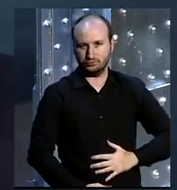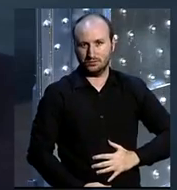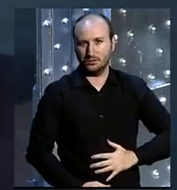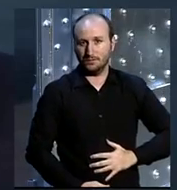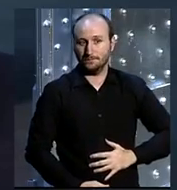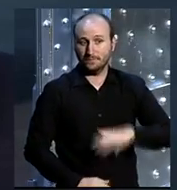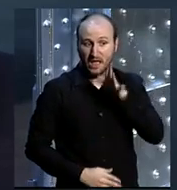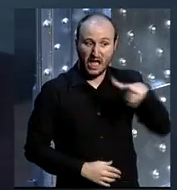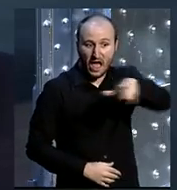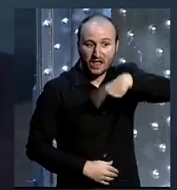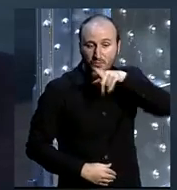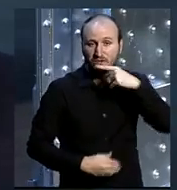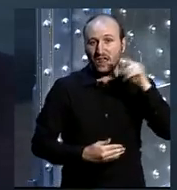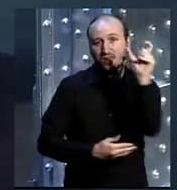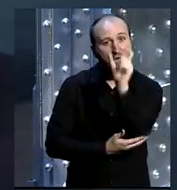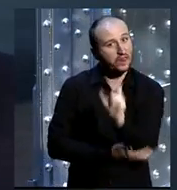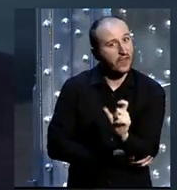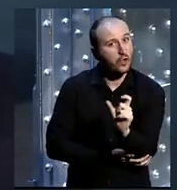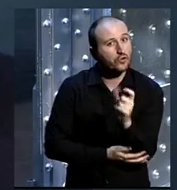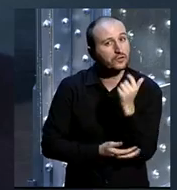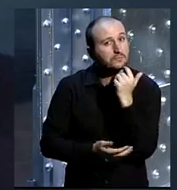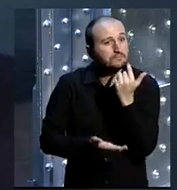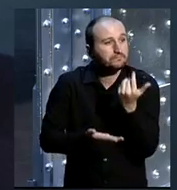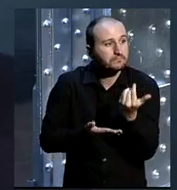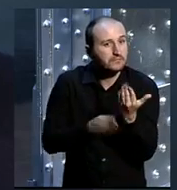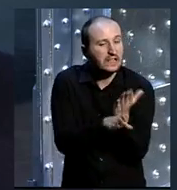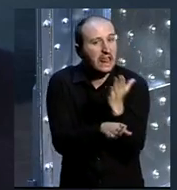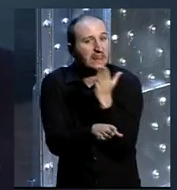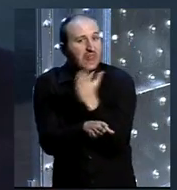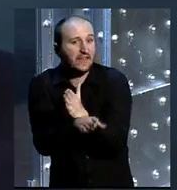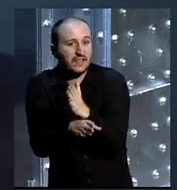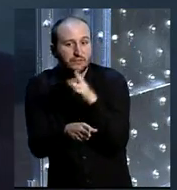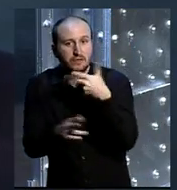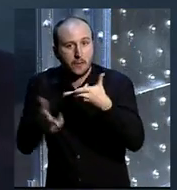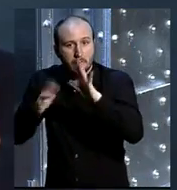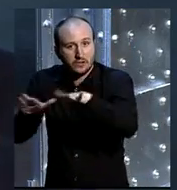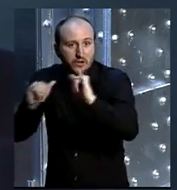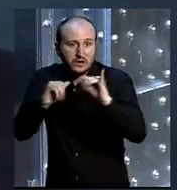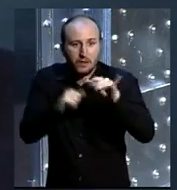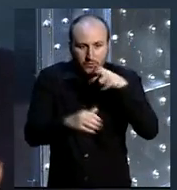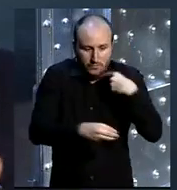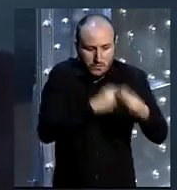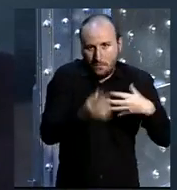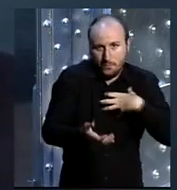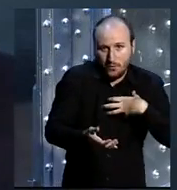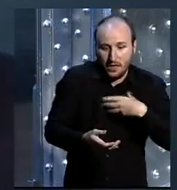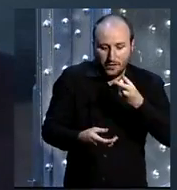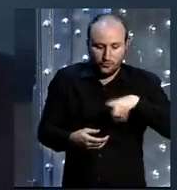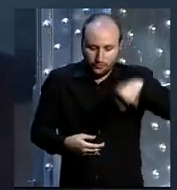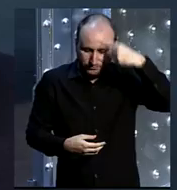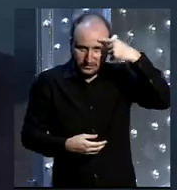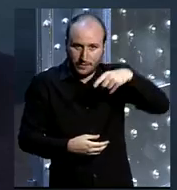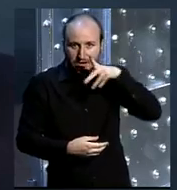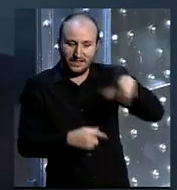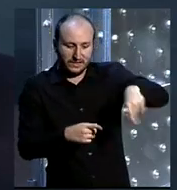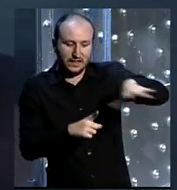no se usan datos que no hayan sido previamente consentidos, y a nosotros saber que vivimos en un